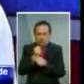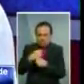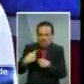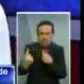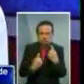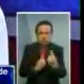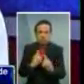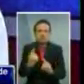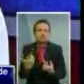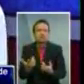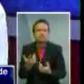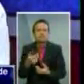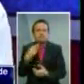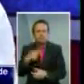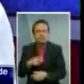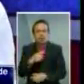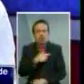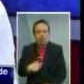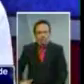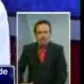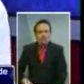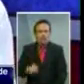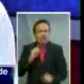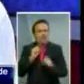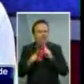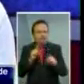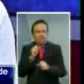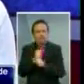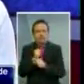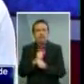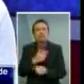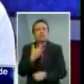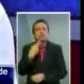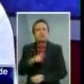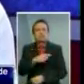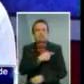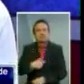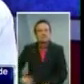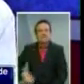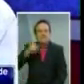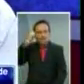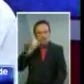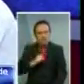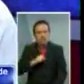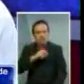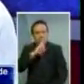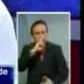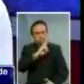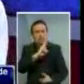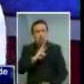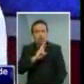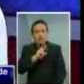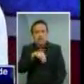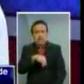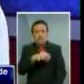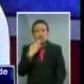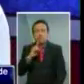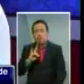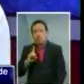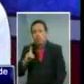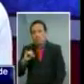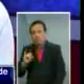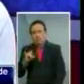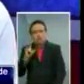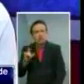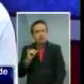un diputado de oficialista, de gobierno, que ha defendido la obra del presidente Piñera, que ha trabajado con lealtad no solamente con Renovación Nacional, sino que también con la UDI, que ha